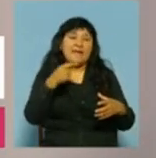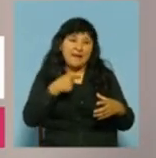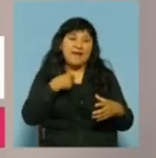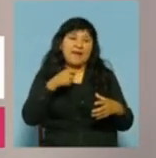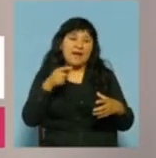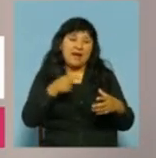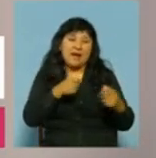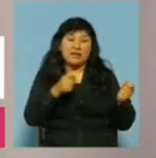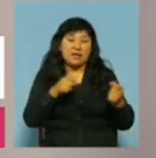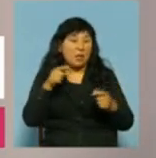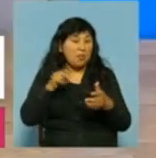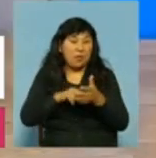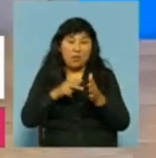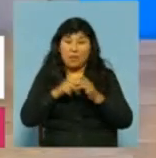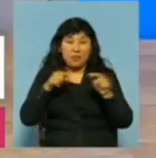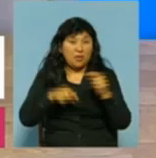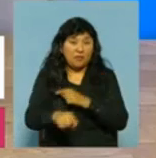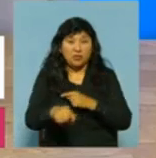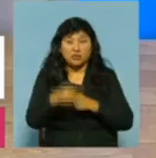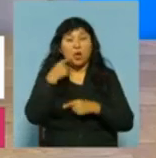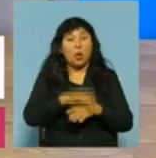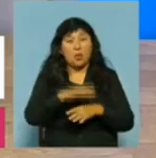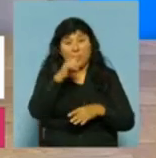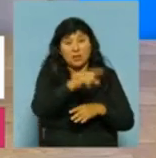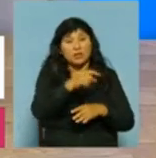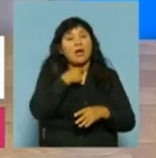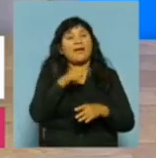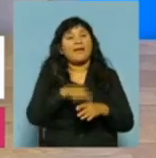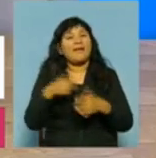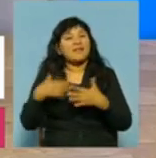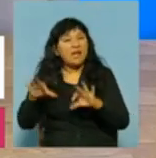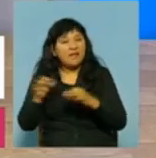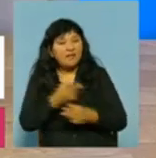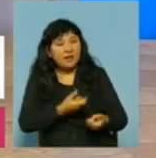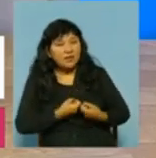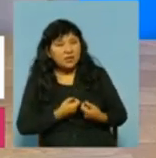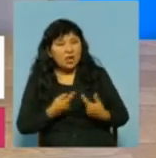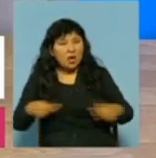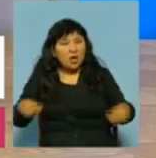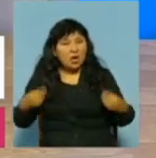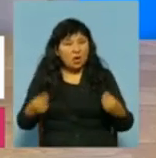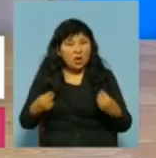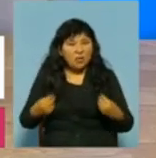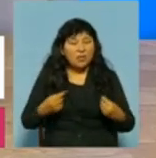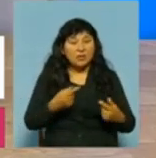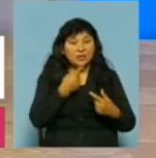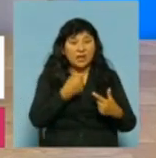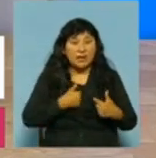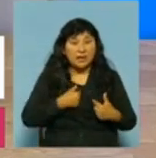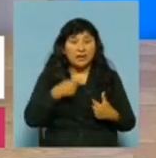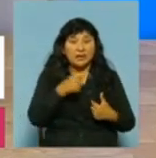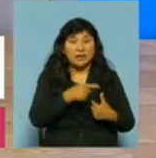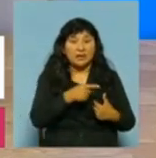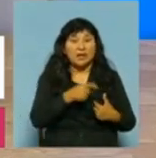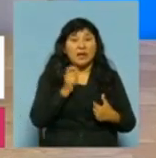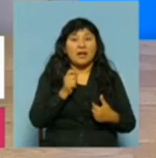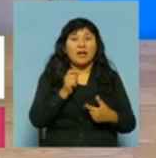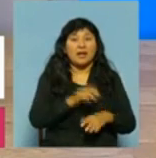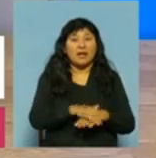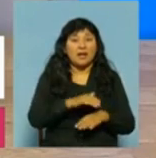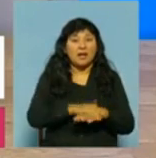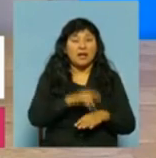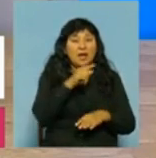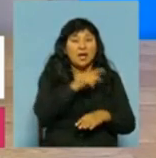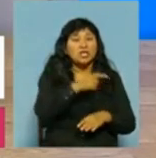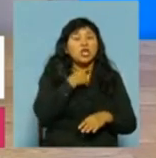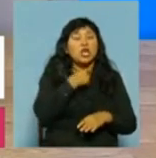principales propuestas siempre son económicas no por la situación en la que está el país principalmente claro pero lo que nos trajeron a esta situación económica son los